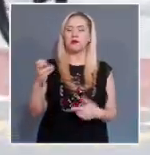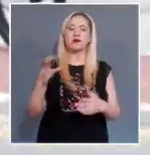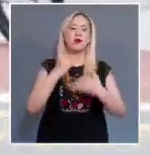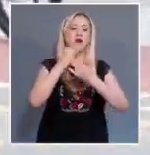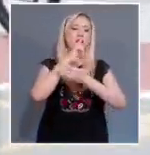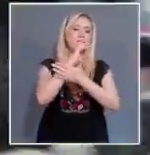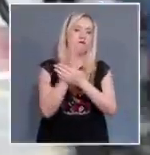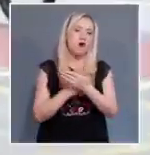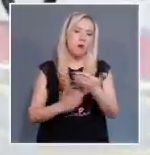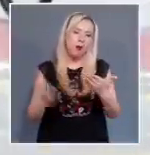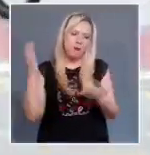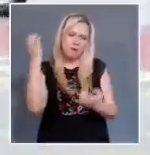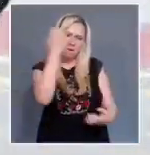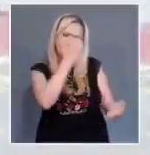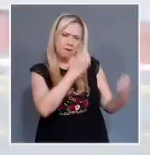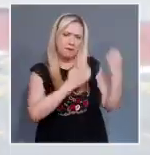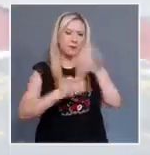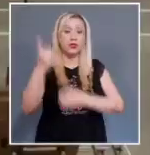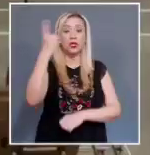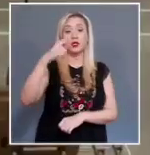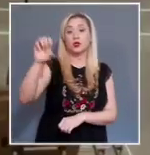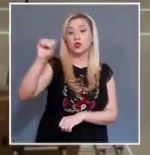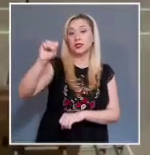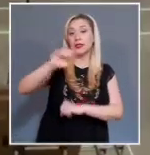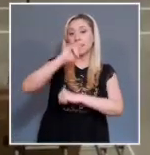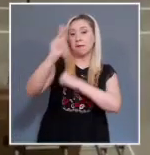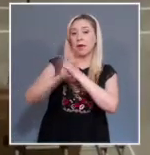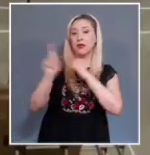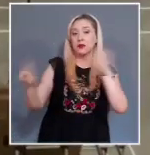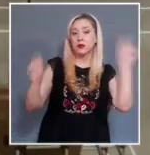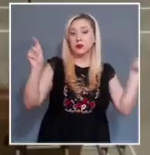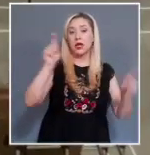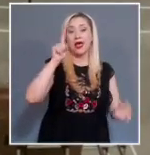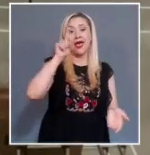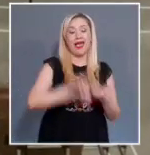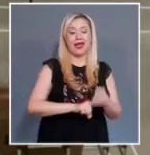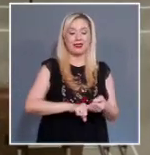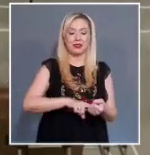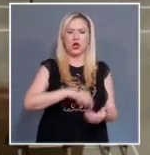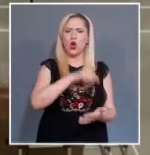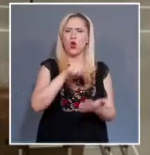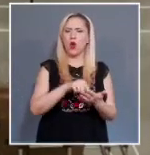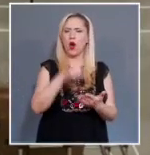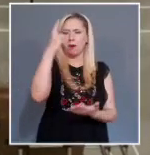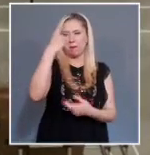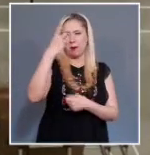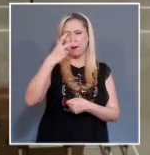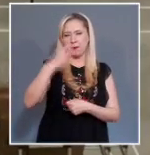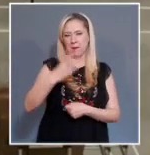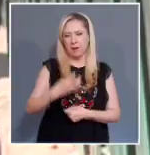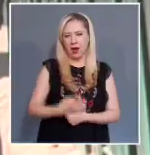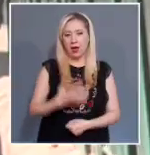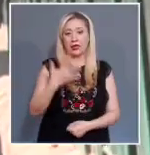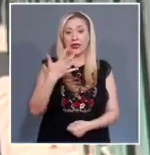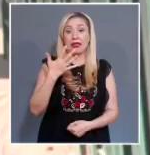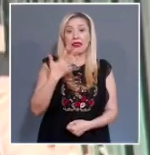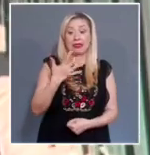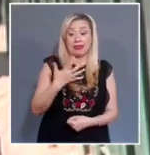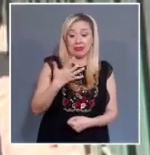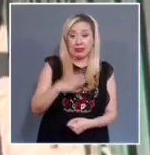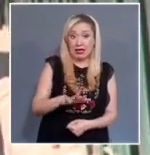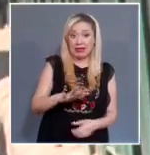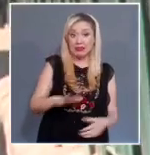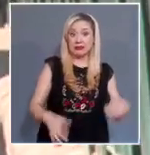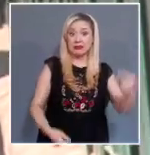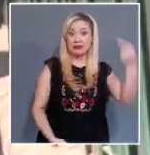dicha situación en 160 países. 6 de los primeros 10 lugares pertenecen al grupo del G20. En términos de cantidad, India